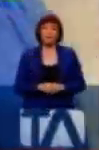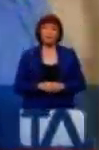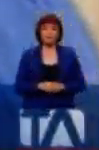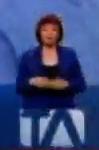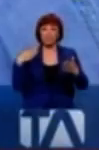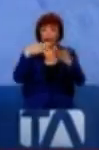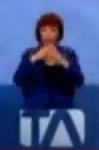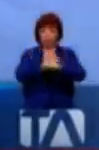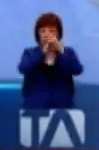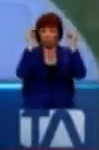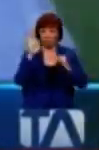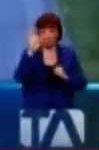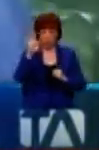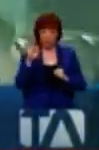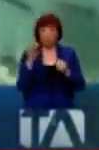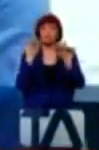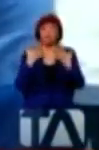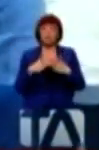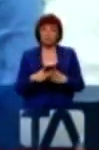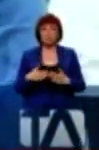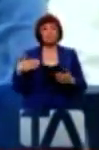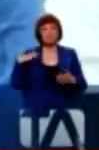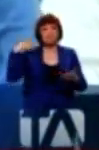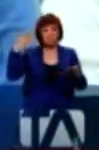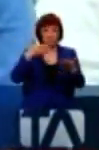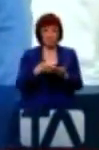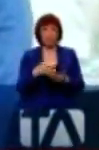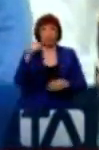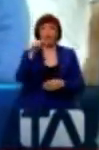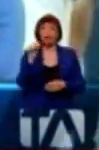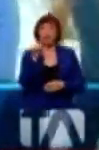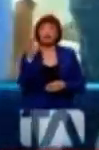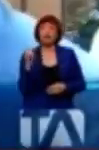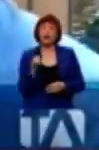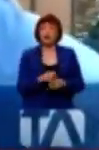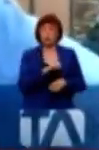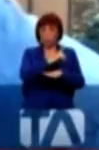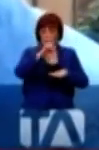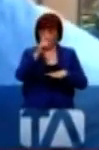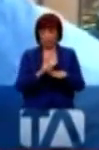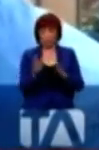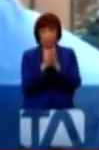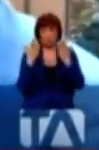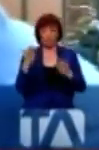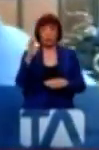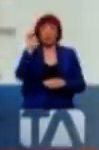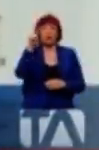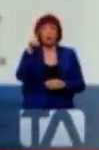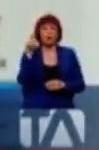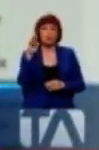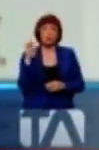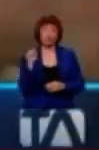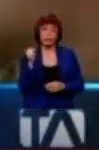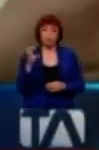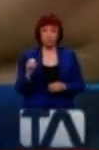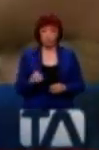Llegó a las 9 de la mañana, tal como estaba previsto. Es Galo Martínez, director de Diario Expreso, llamado a rendir su versión libre y voluntaria dentro